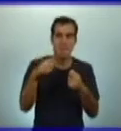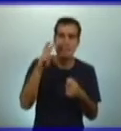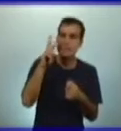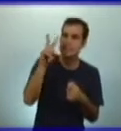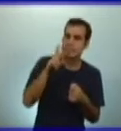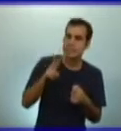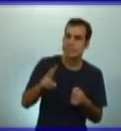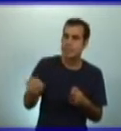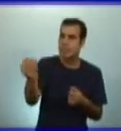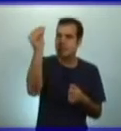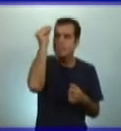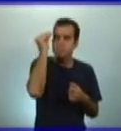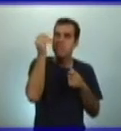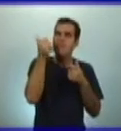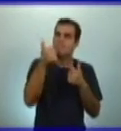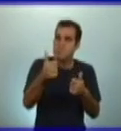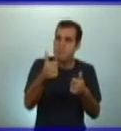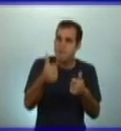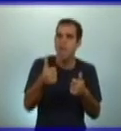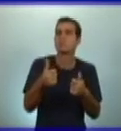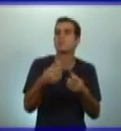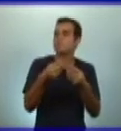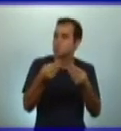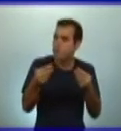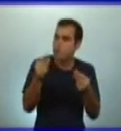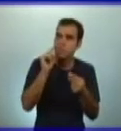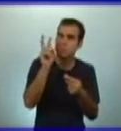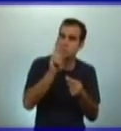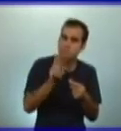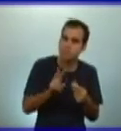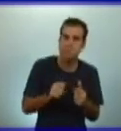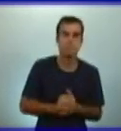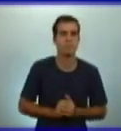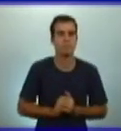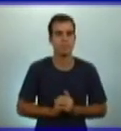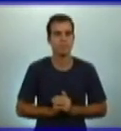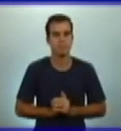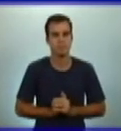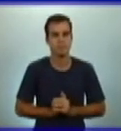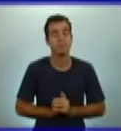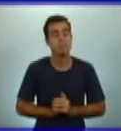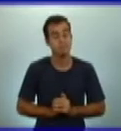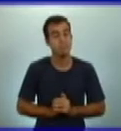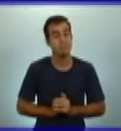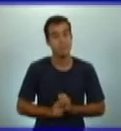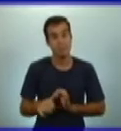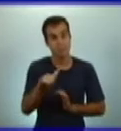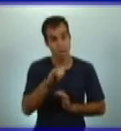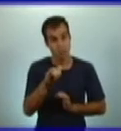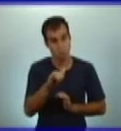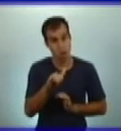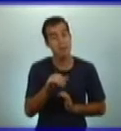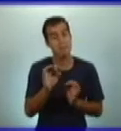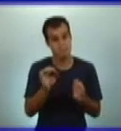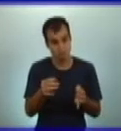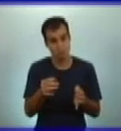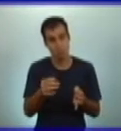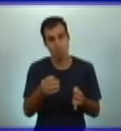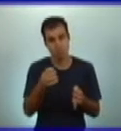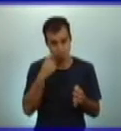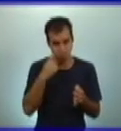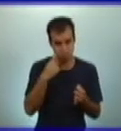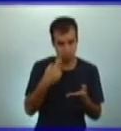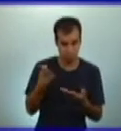interpretar bien lo que nos piden. Algo muy similar debe de ocurrir con lo que les voy a presentar a